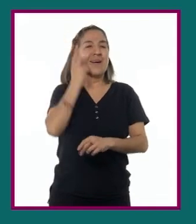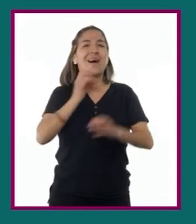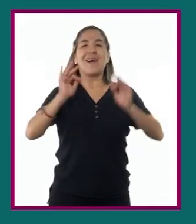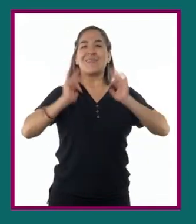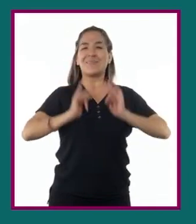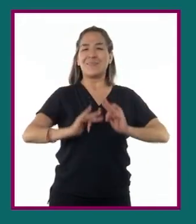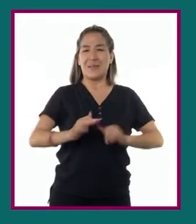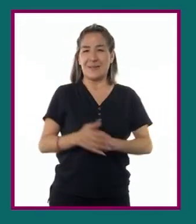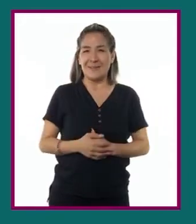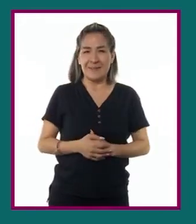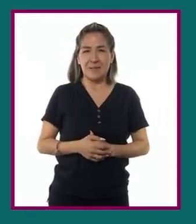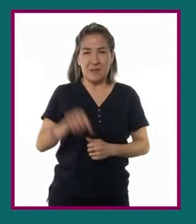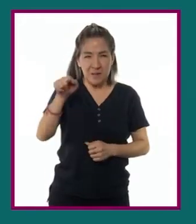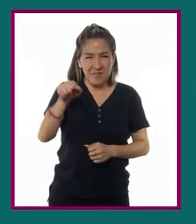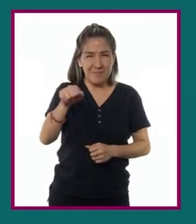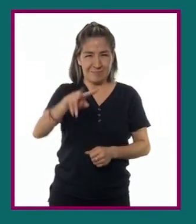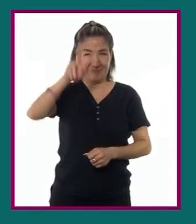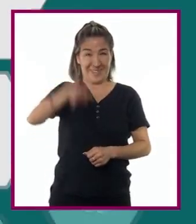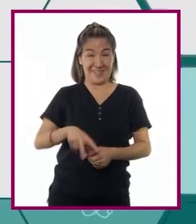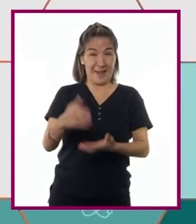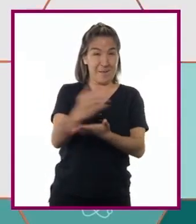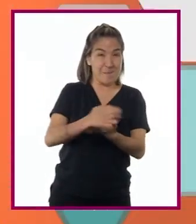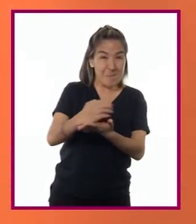pregunto, ¿cura todo eso?